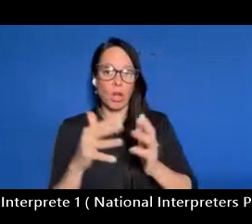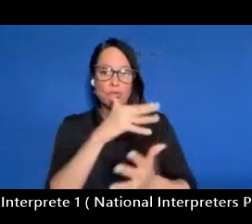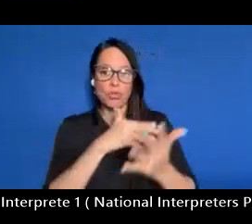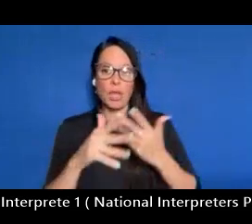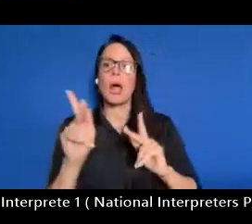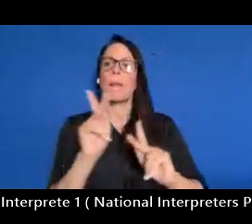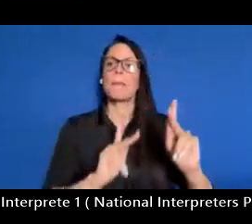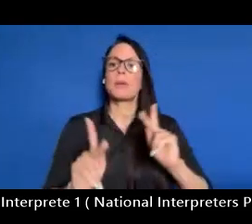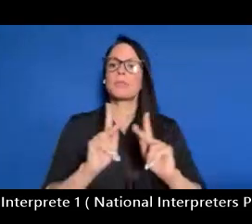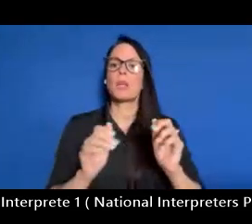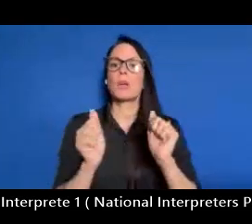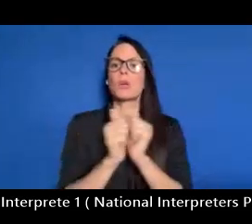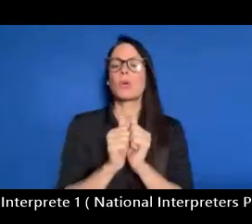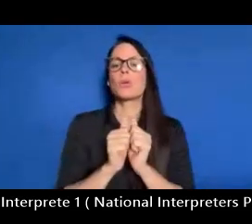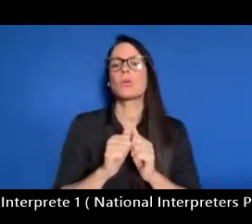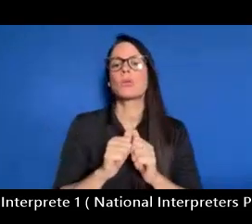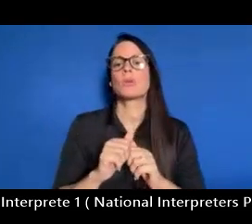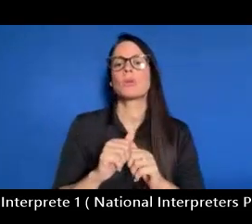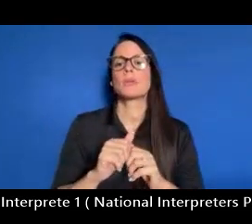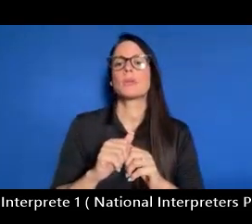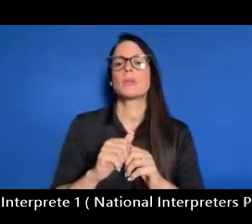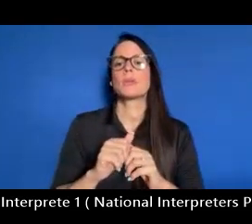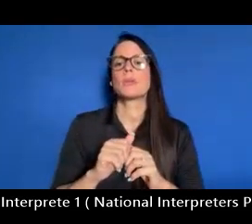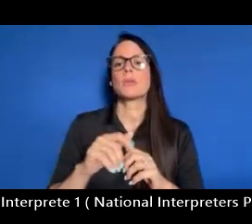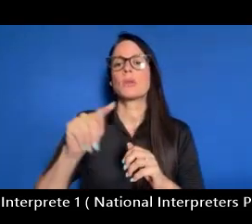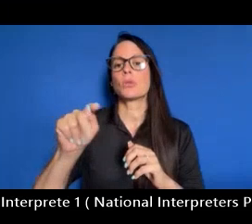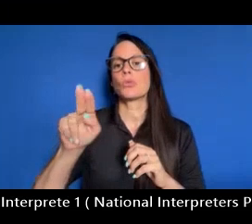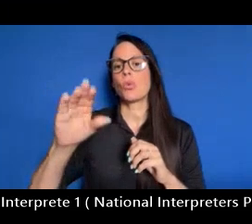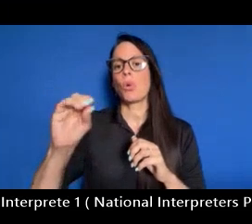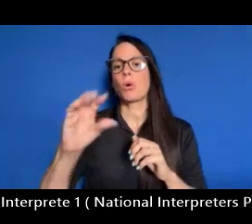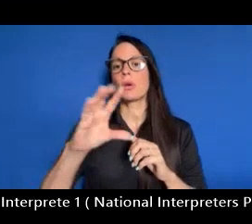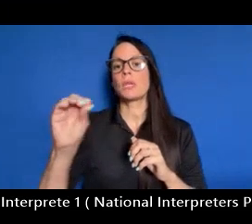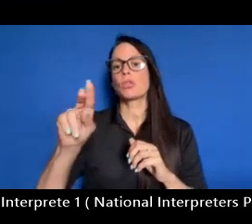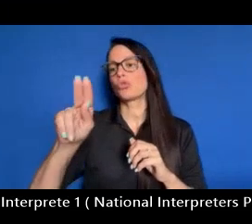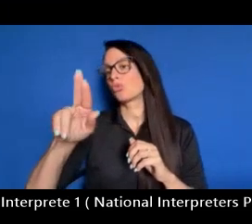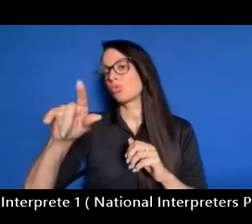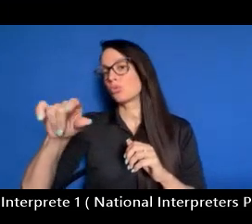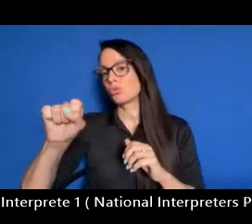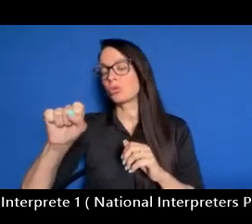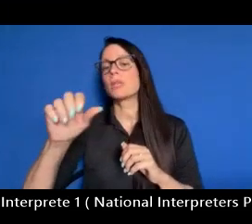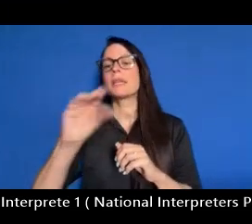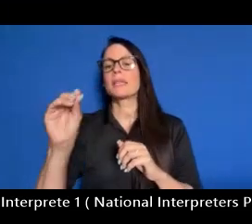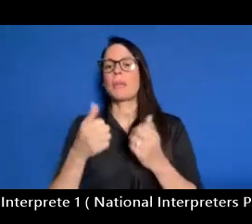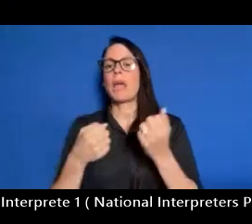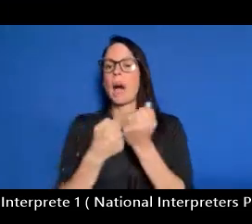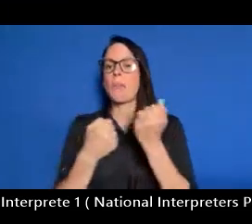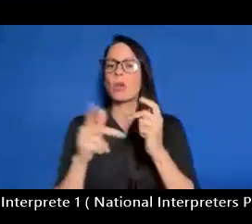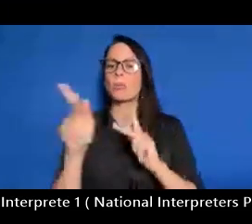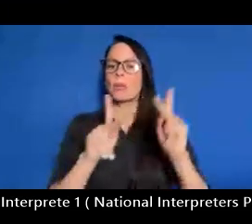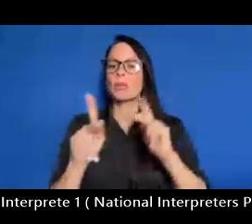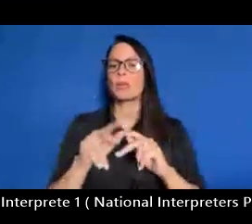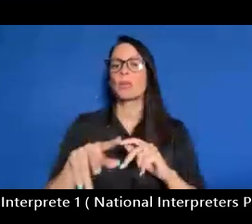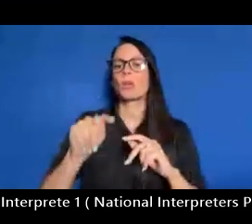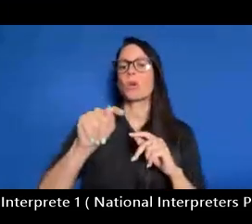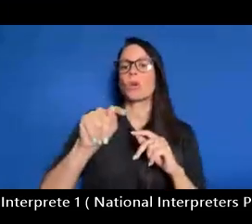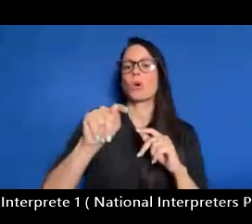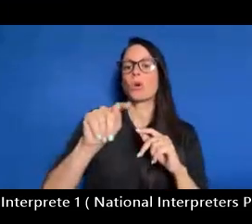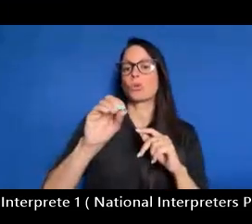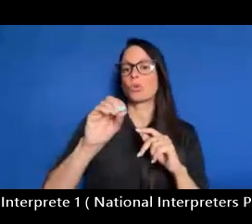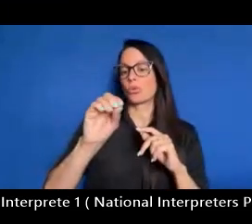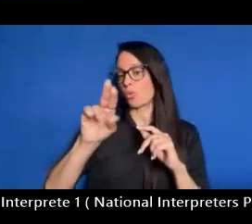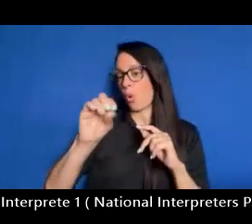y TUS, servicios integrales de acompañamiento para redes de apoyo a personas con TUO o TUS y revisión y desarrollo de